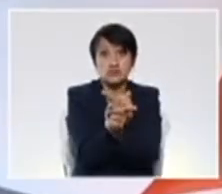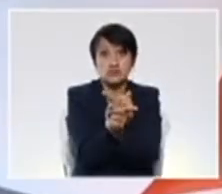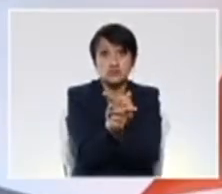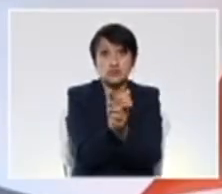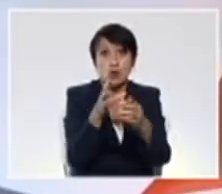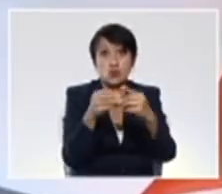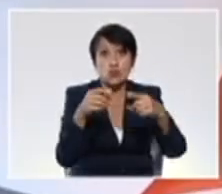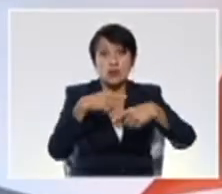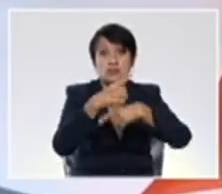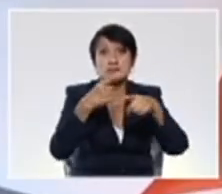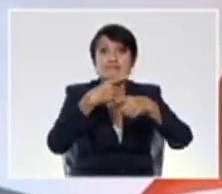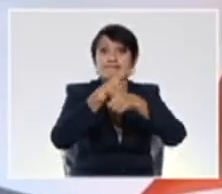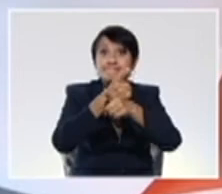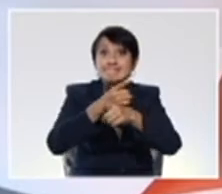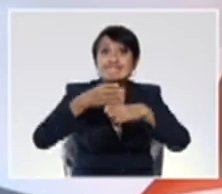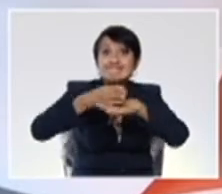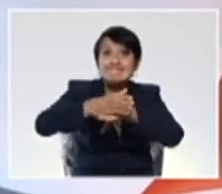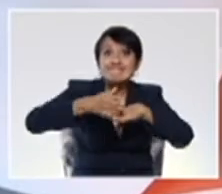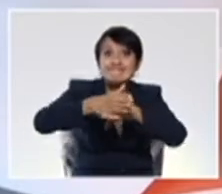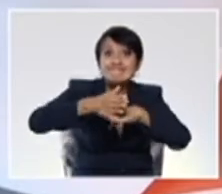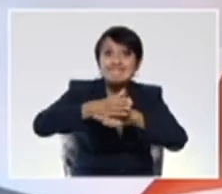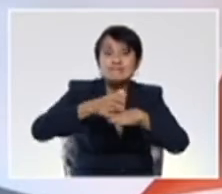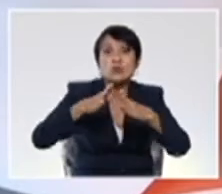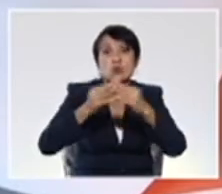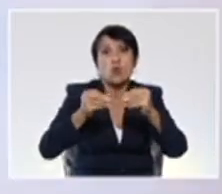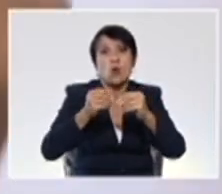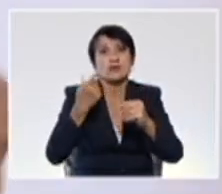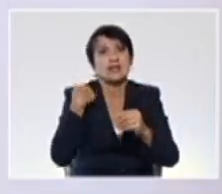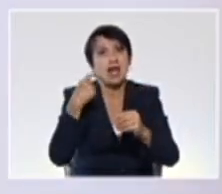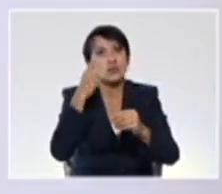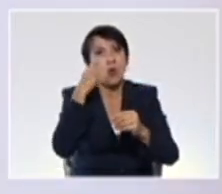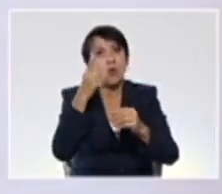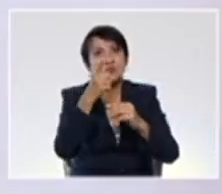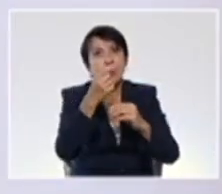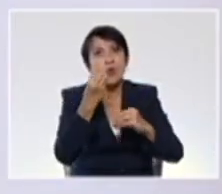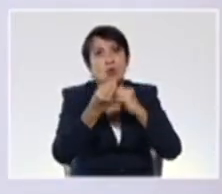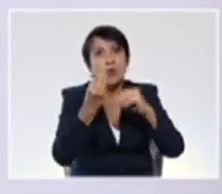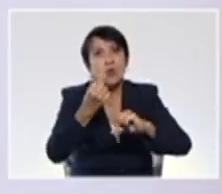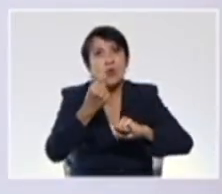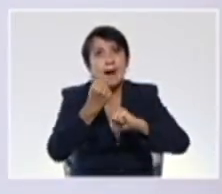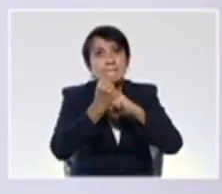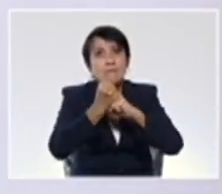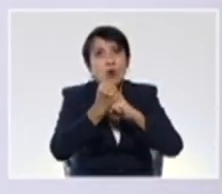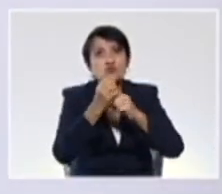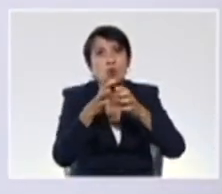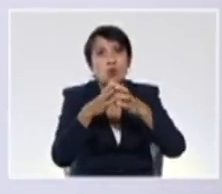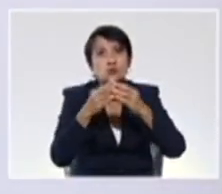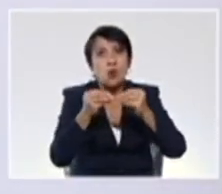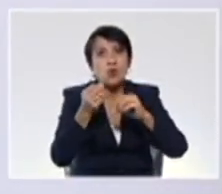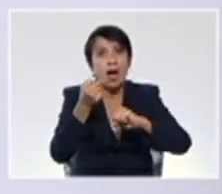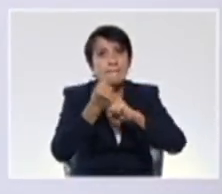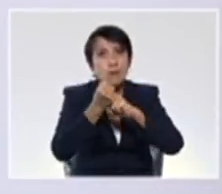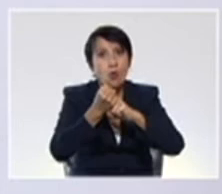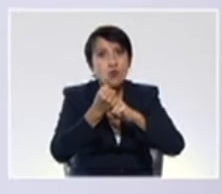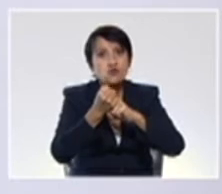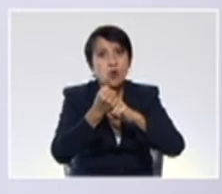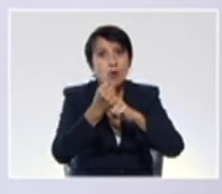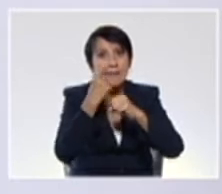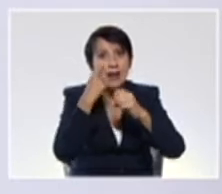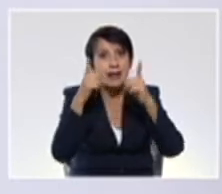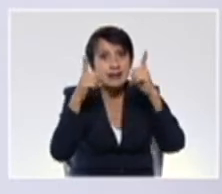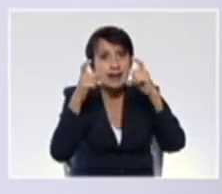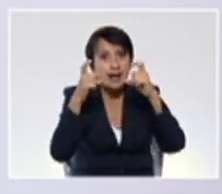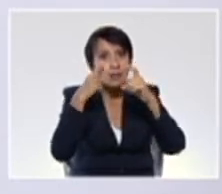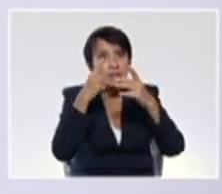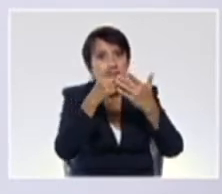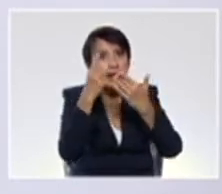¿sí? Y tiene un soporte, que ese soporte lo que evita entonces aquí, lo voy a dejar aquí en cámara para que le puedan hacer